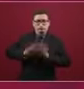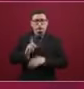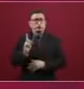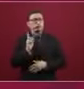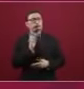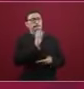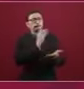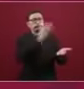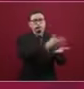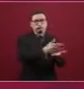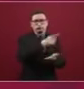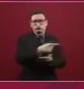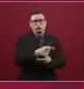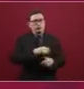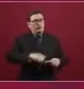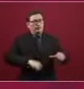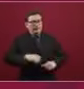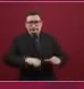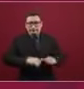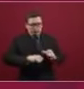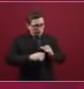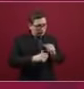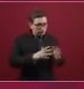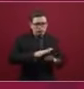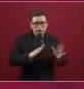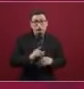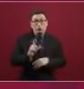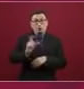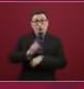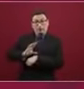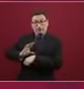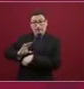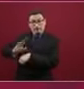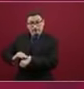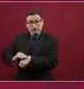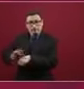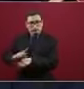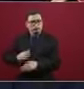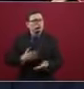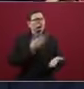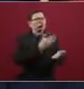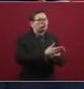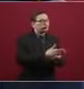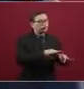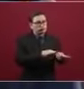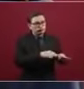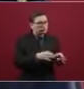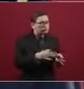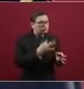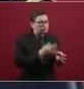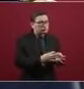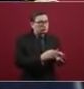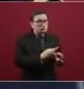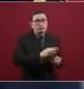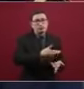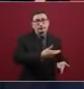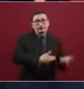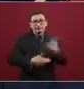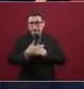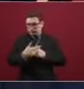de ellos. Cuando cesa esa licencia, entonces vuelve a las Fuerzas Armadas, solicita su